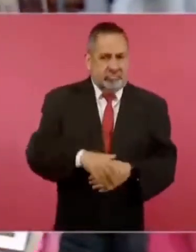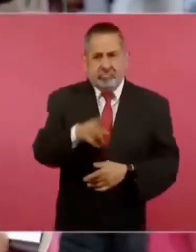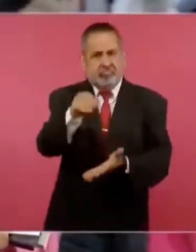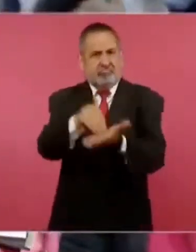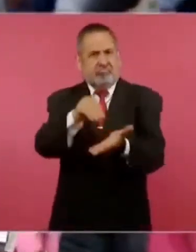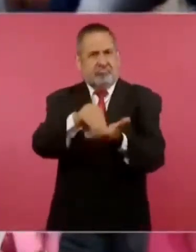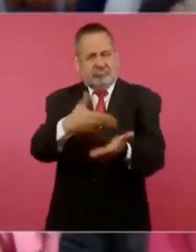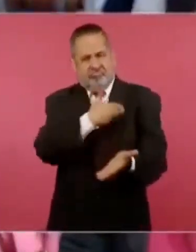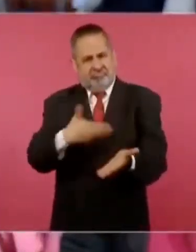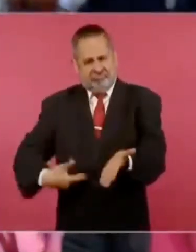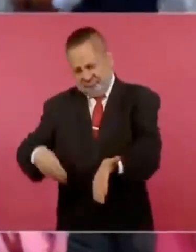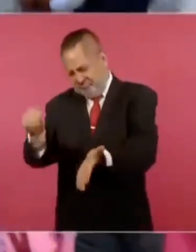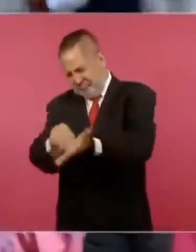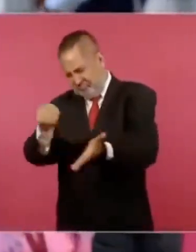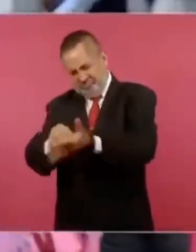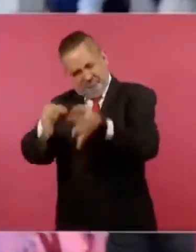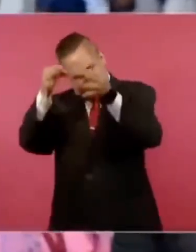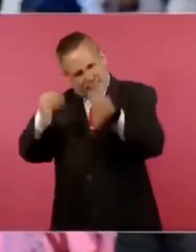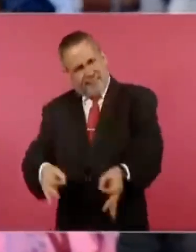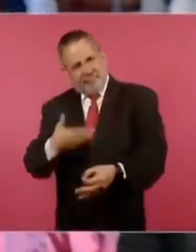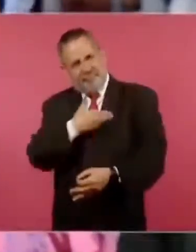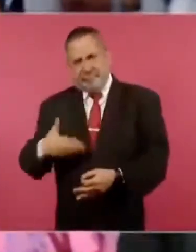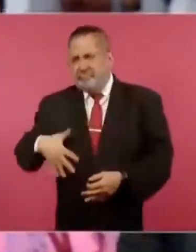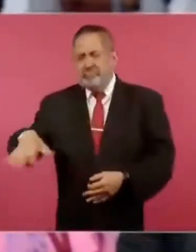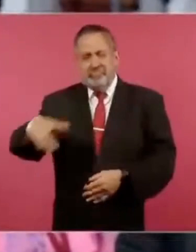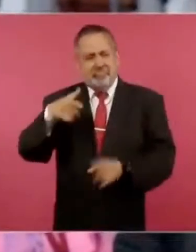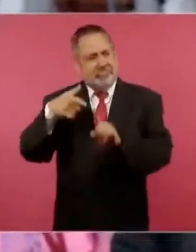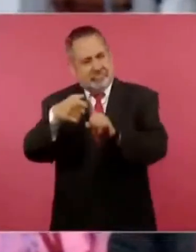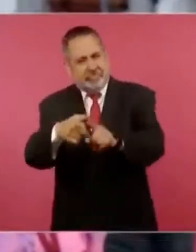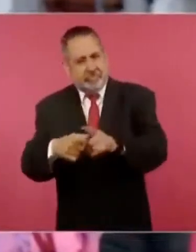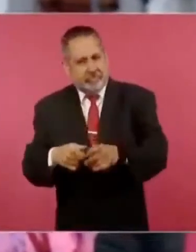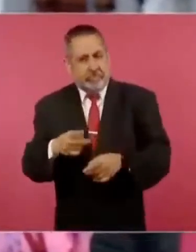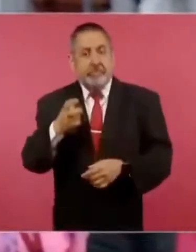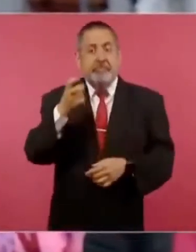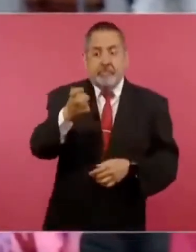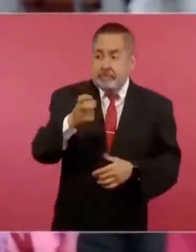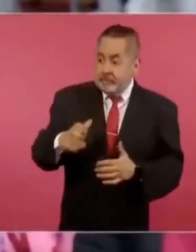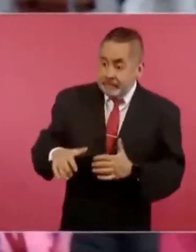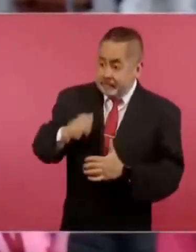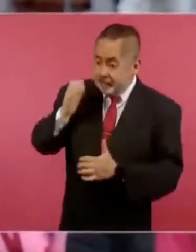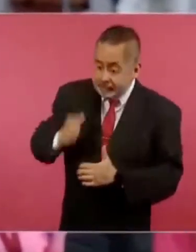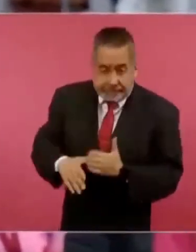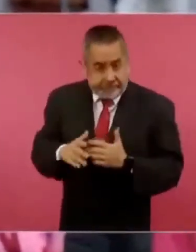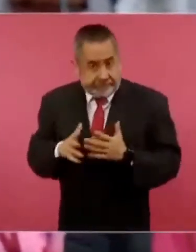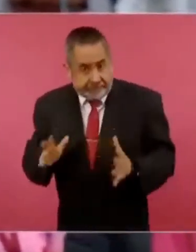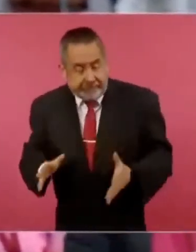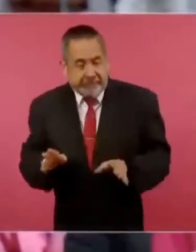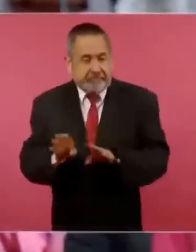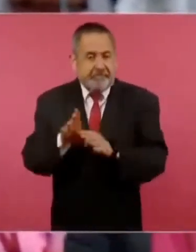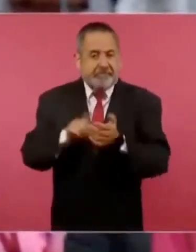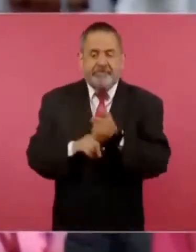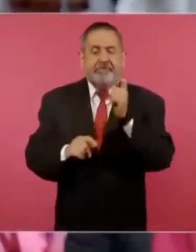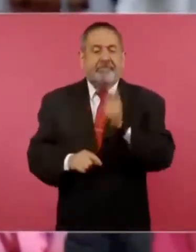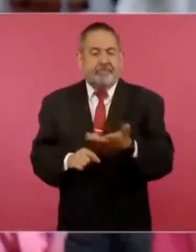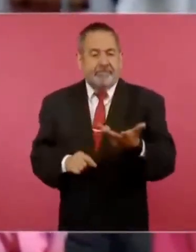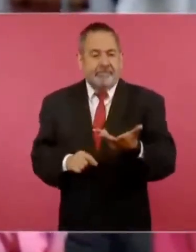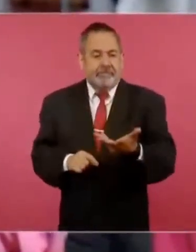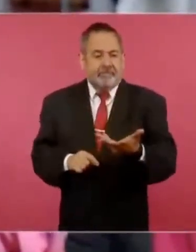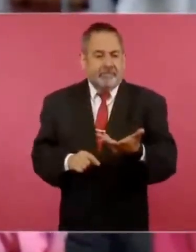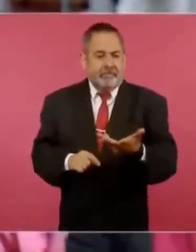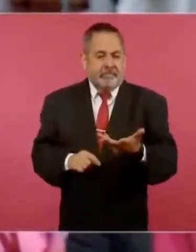presidencia legítima de México. Mi pregunta es, ¿eso tuvo alguna conclusión? ¿Equivale a realizar